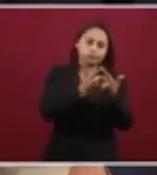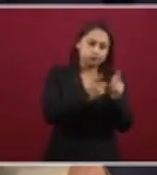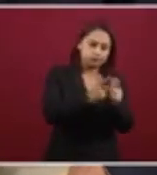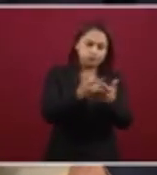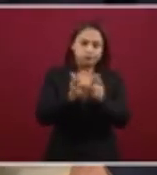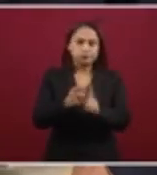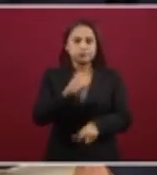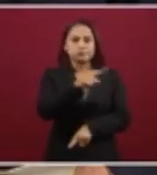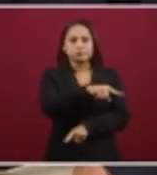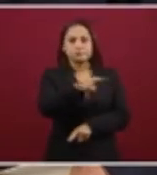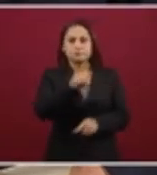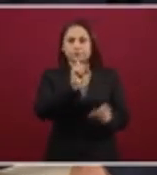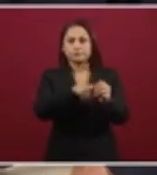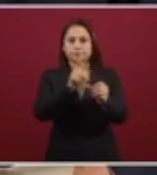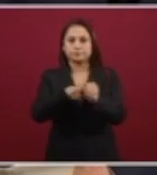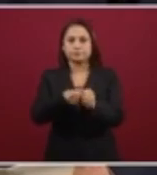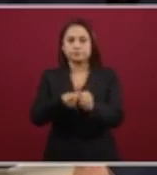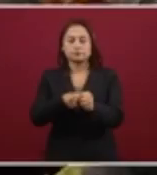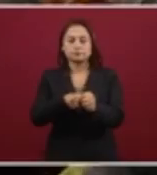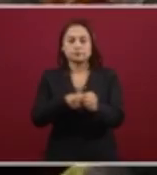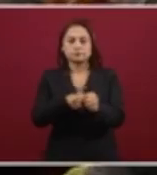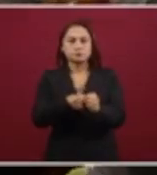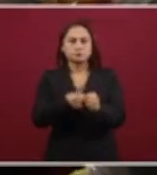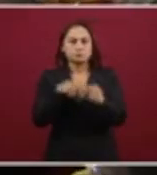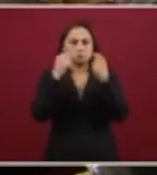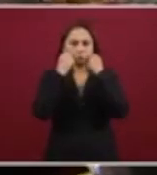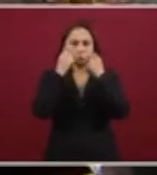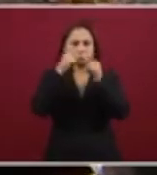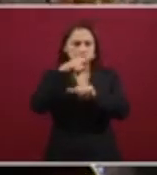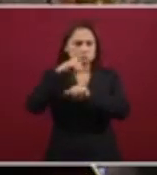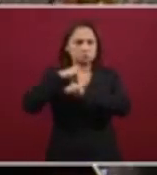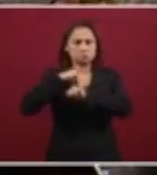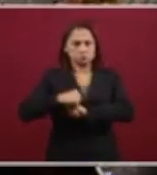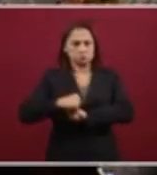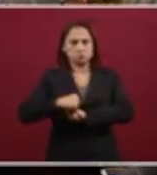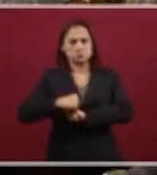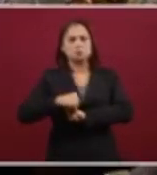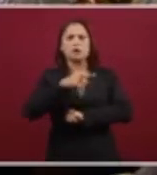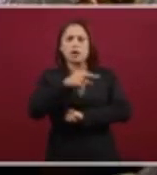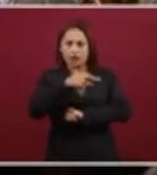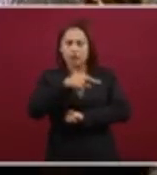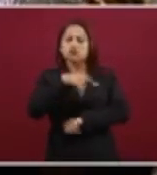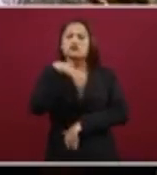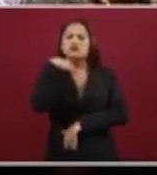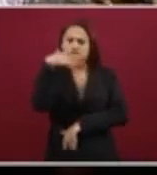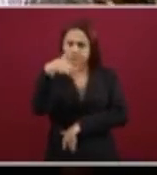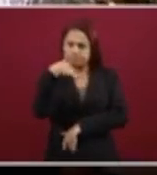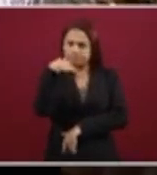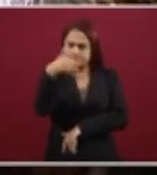cometían fraude y gozaban de impunidad.